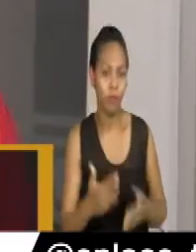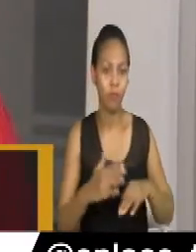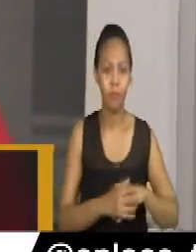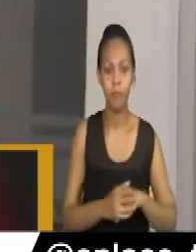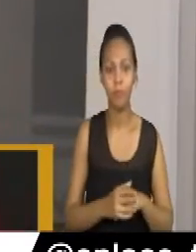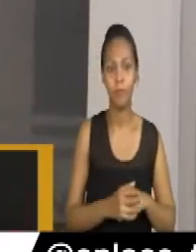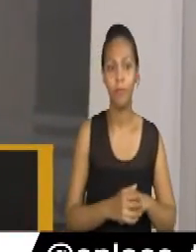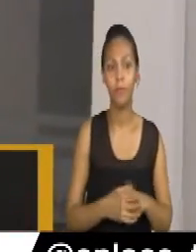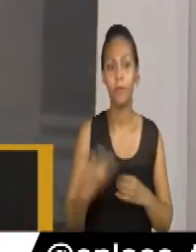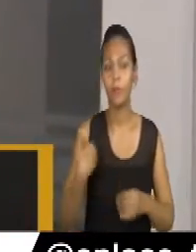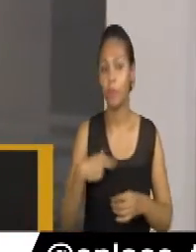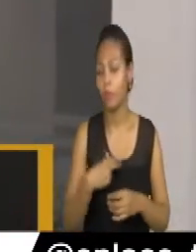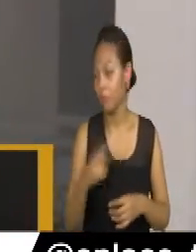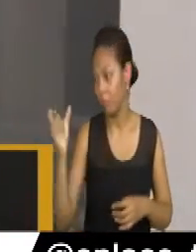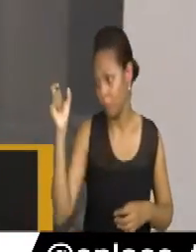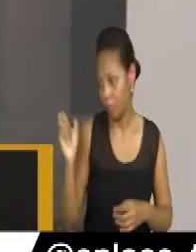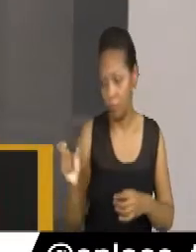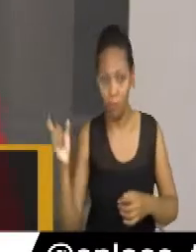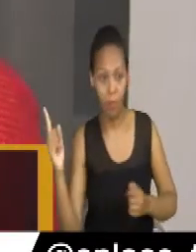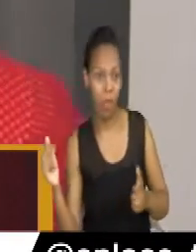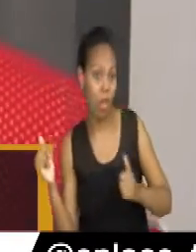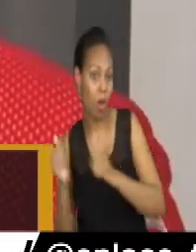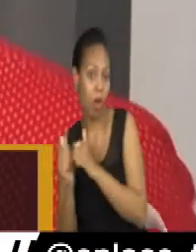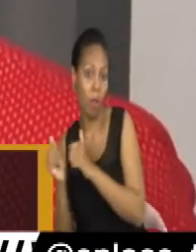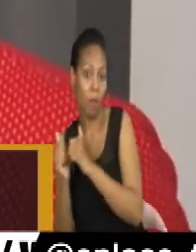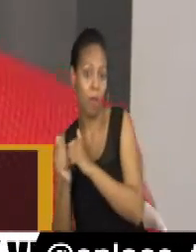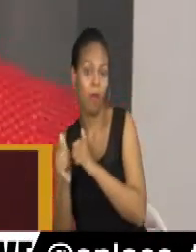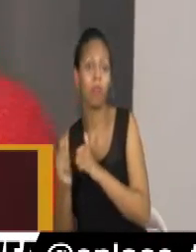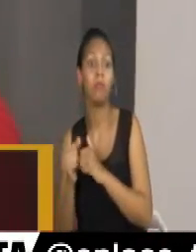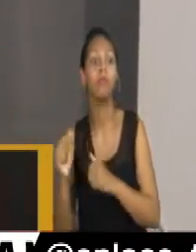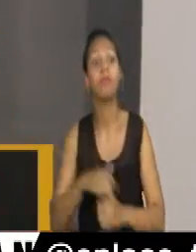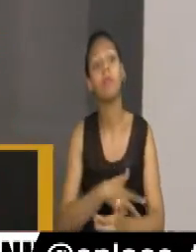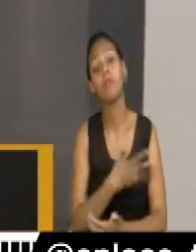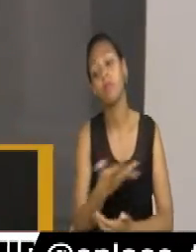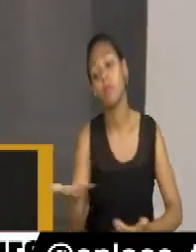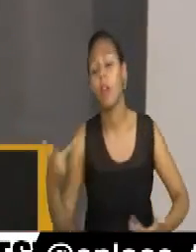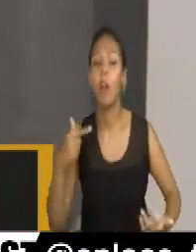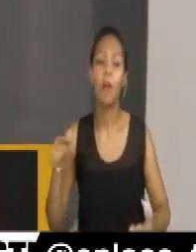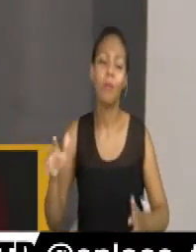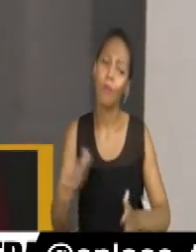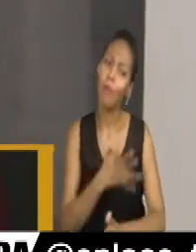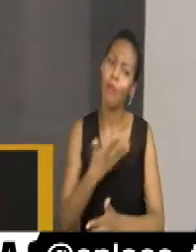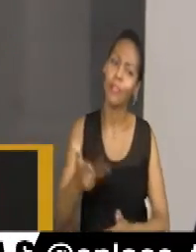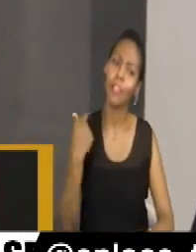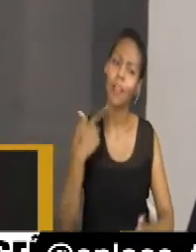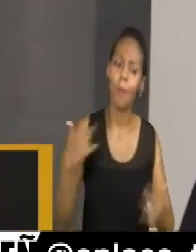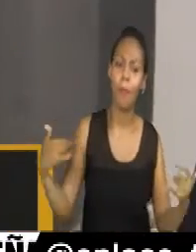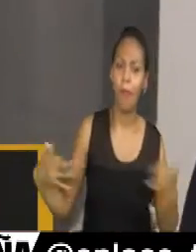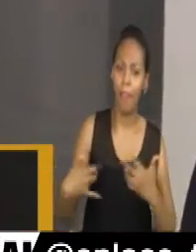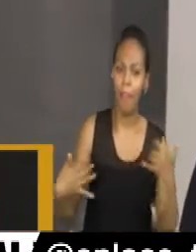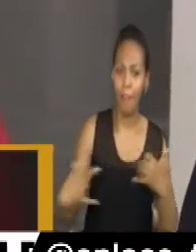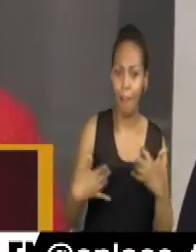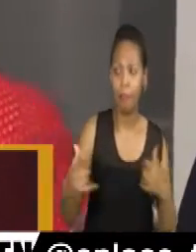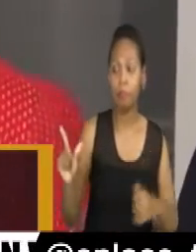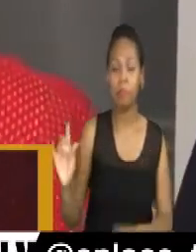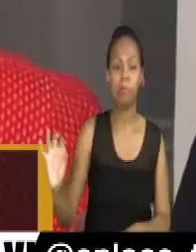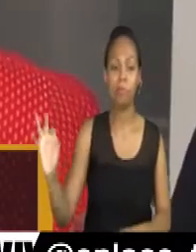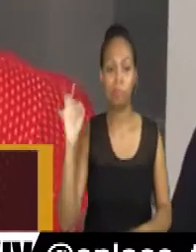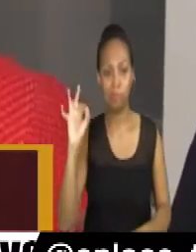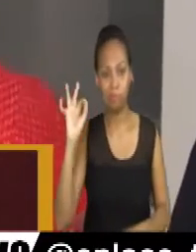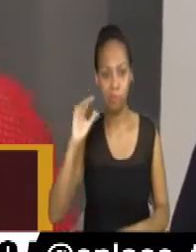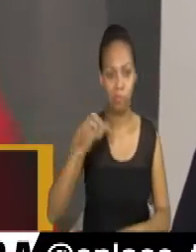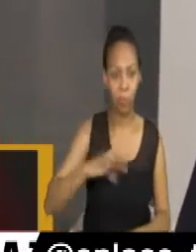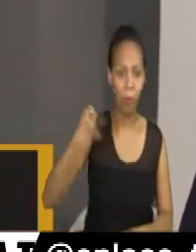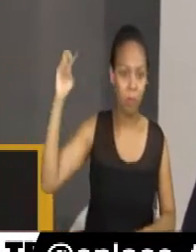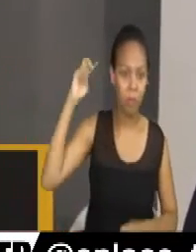Poncho Zuleta, un gran artista y maestro en la música vallenata, y pues es un placer siempre compartir tarima